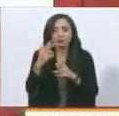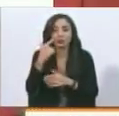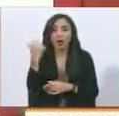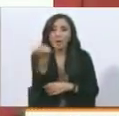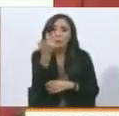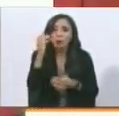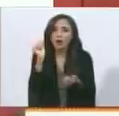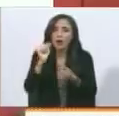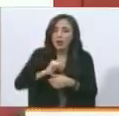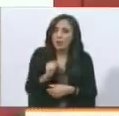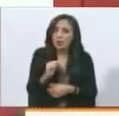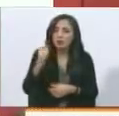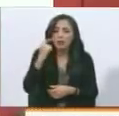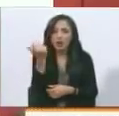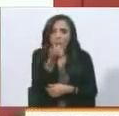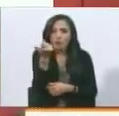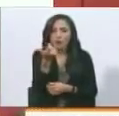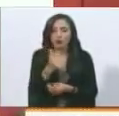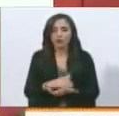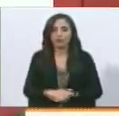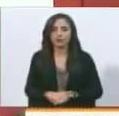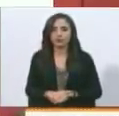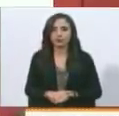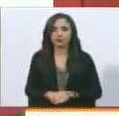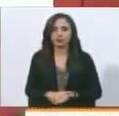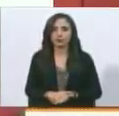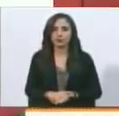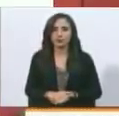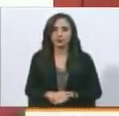porque se supone que también participó en la